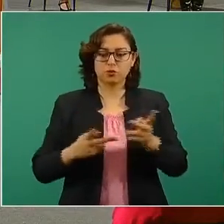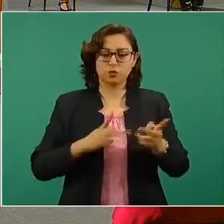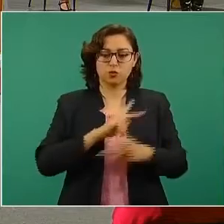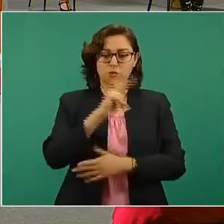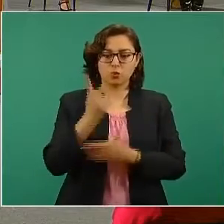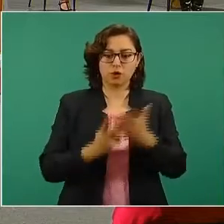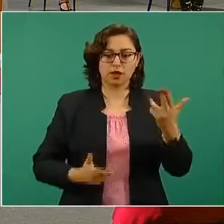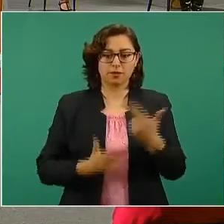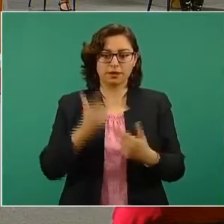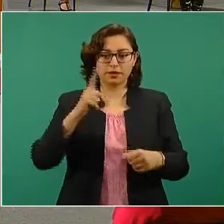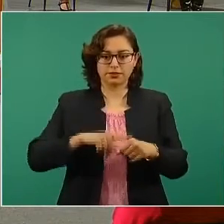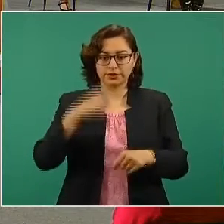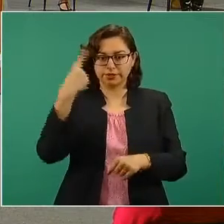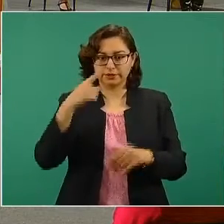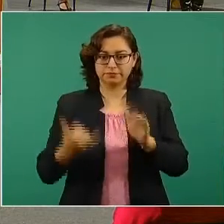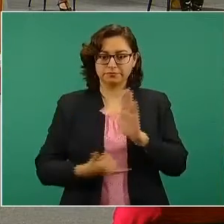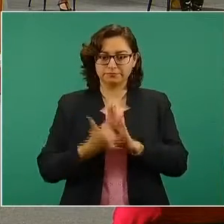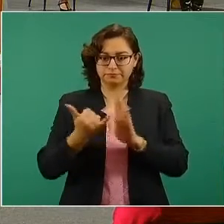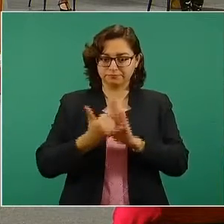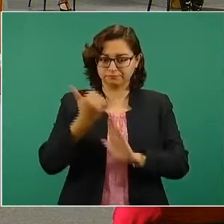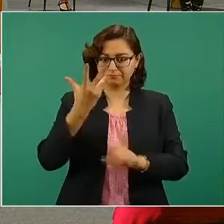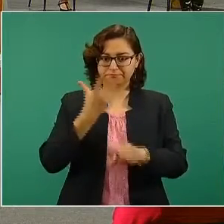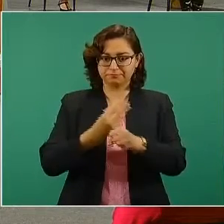Nacional de Reconstrucción.